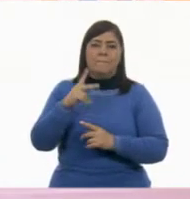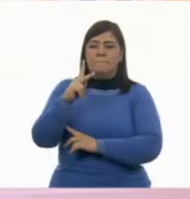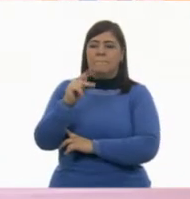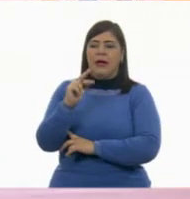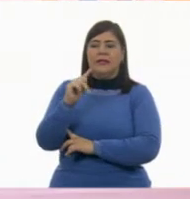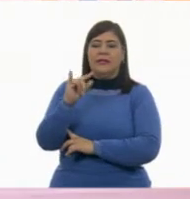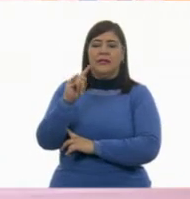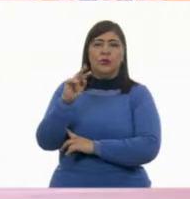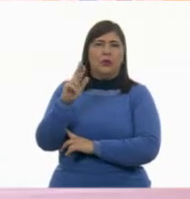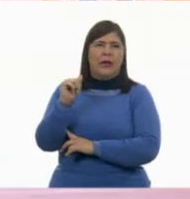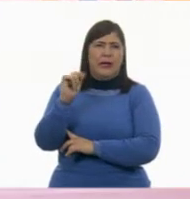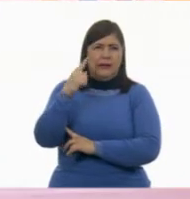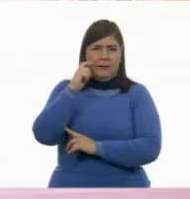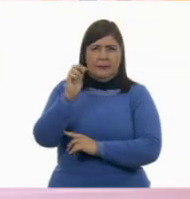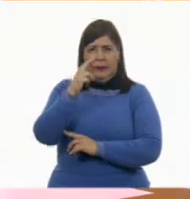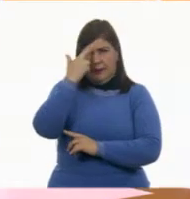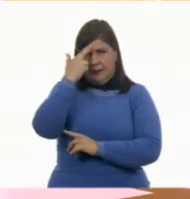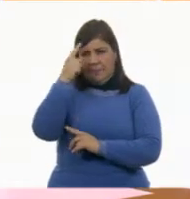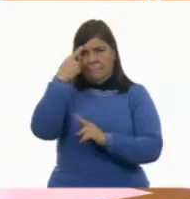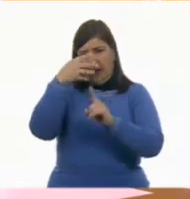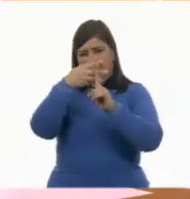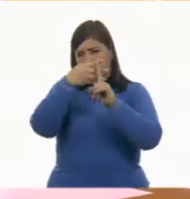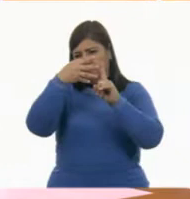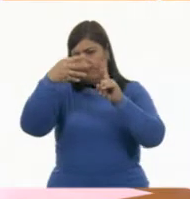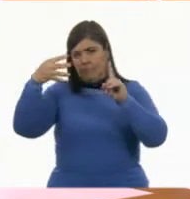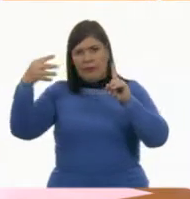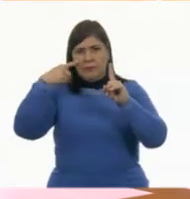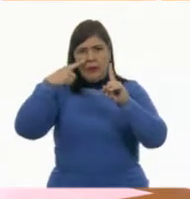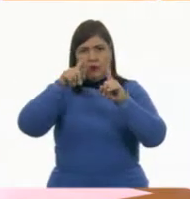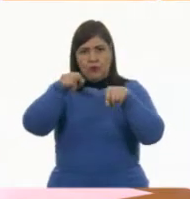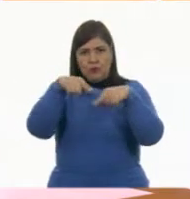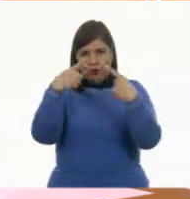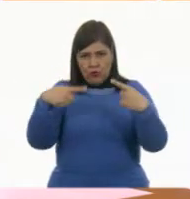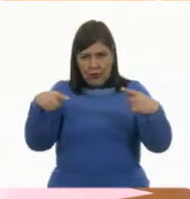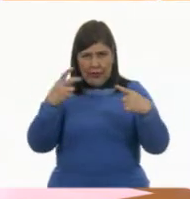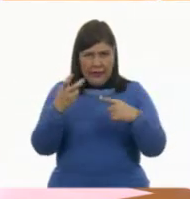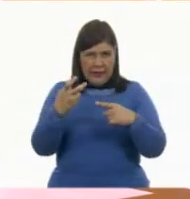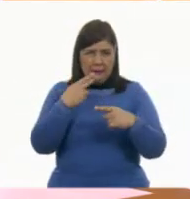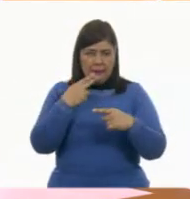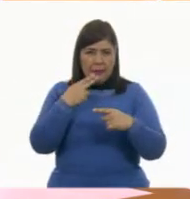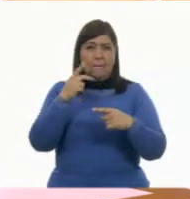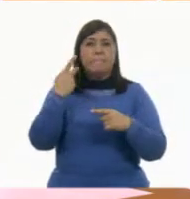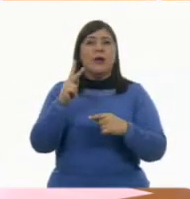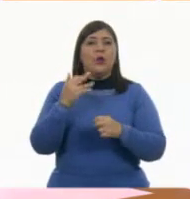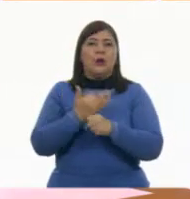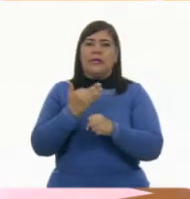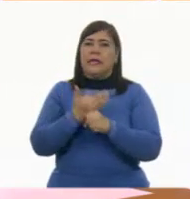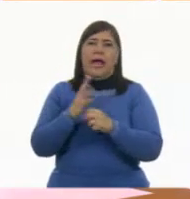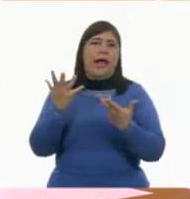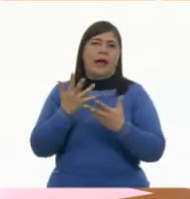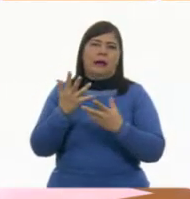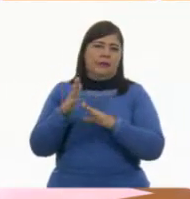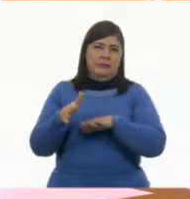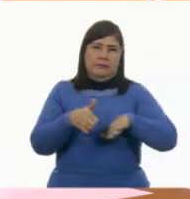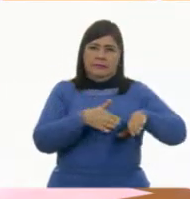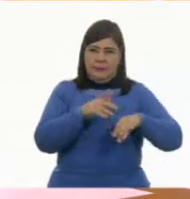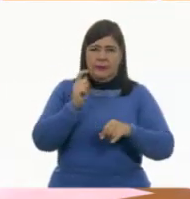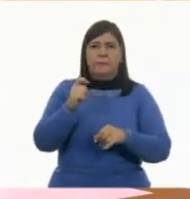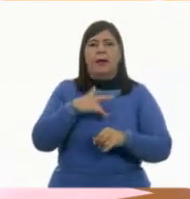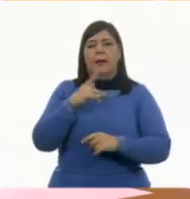Una partitura ya sabemos que regularmente la ocupan para la música, pero en esta ocasión vamos a hacer una partitura de movimientos que va a